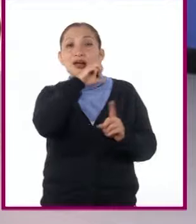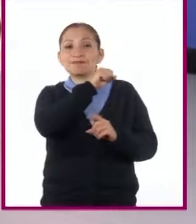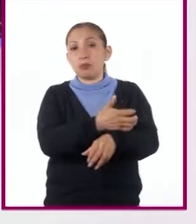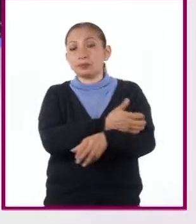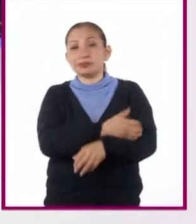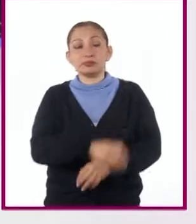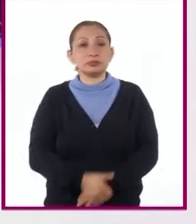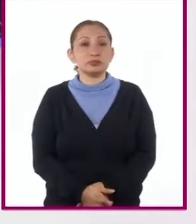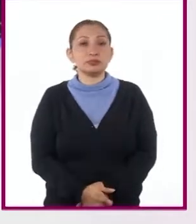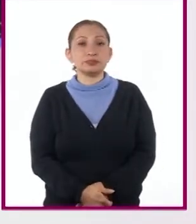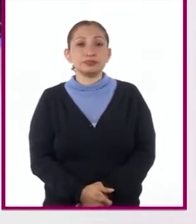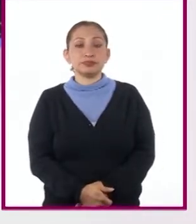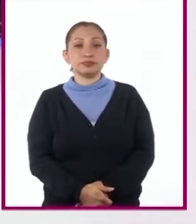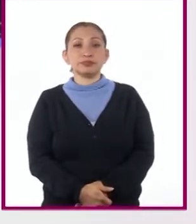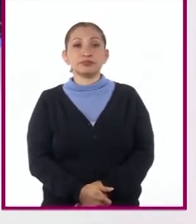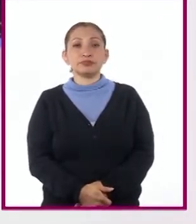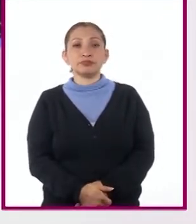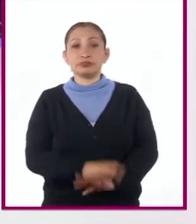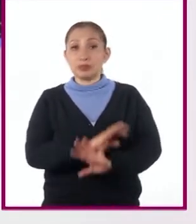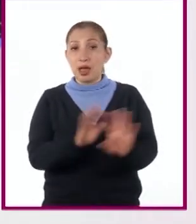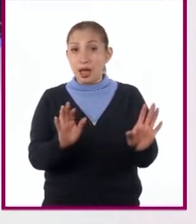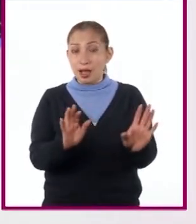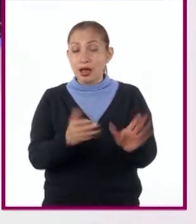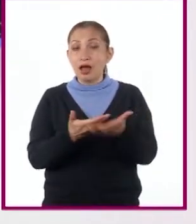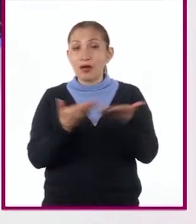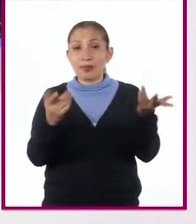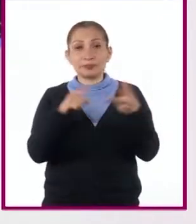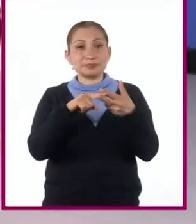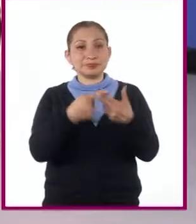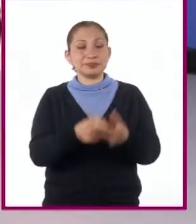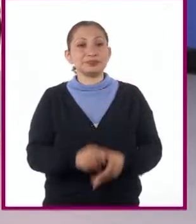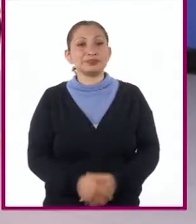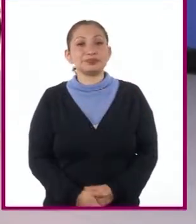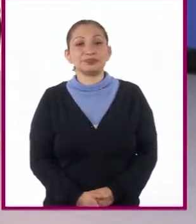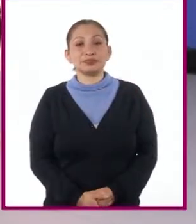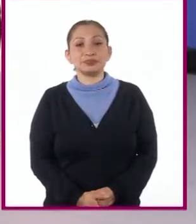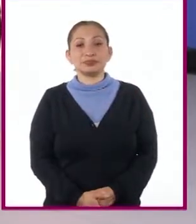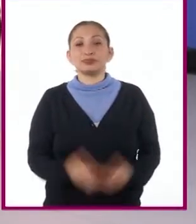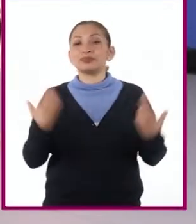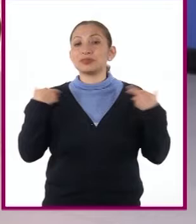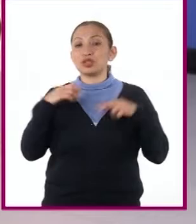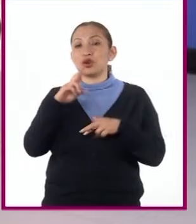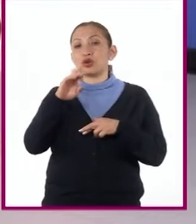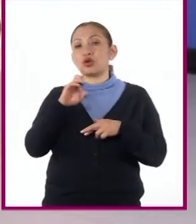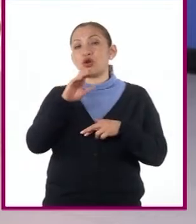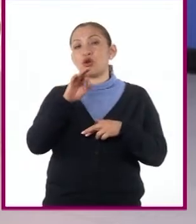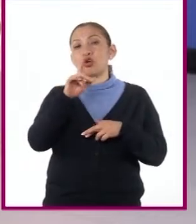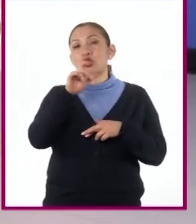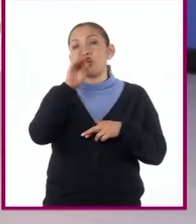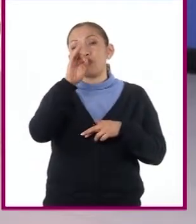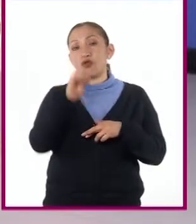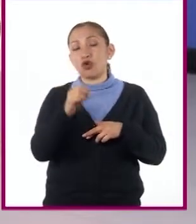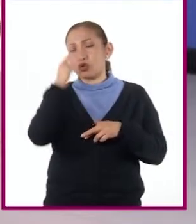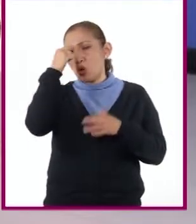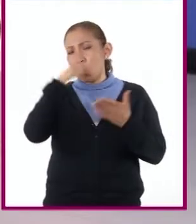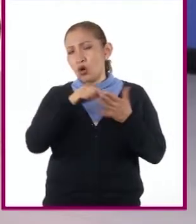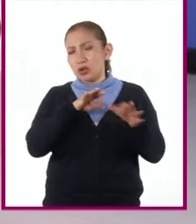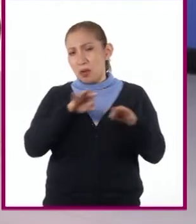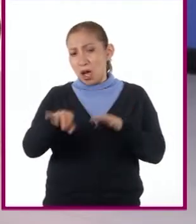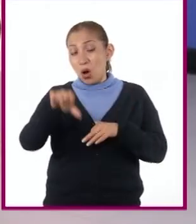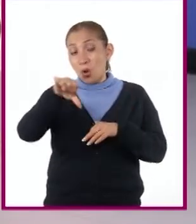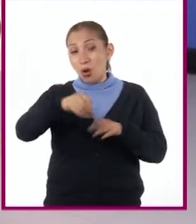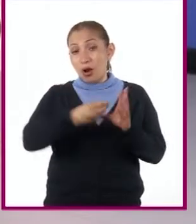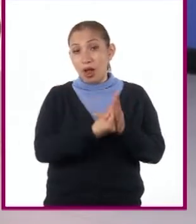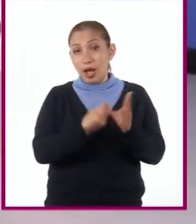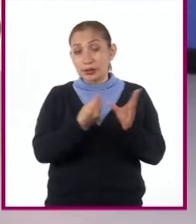global. Sin más por decir, iniciamos. Profesor Rodolfo, creo que el trabajo de esta